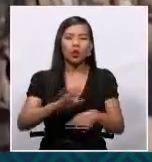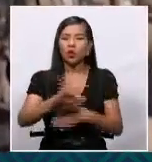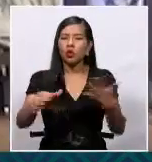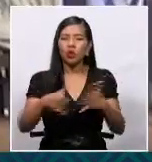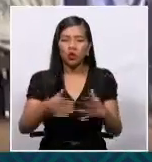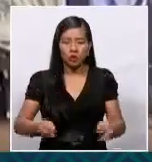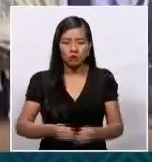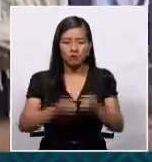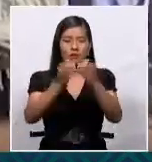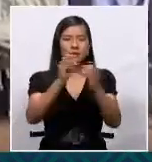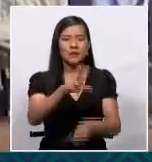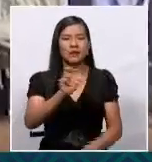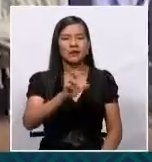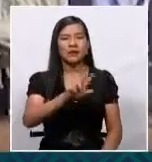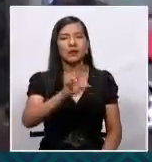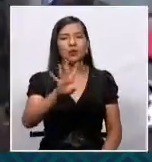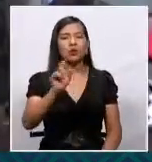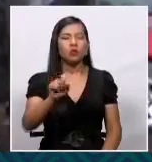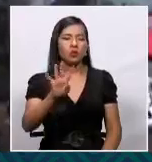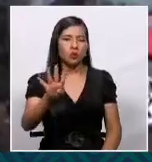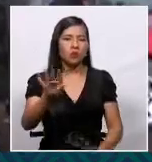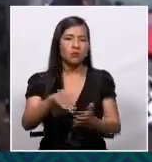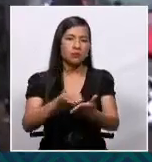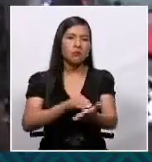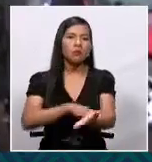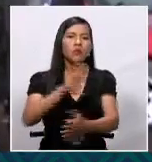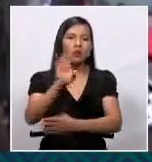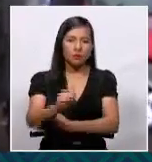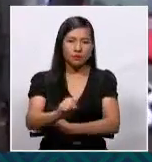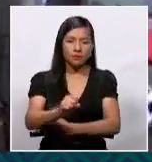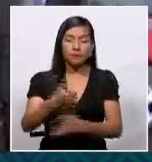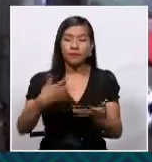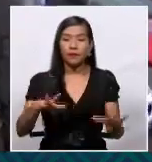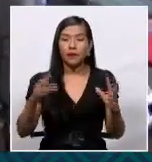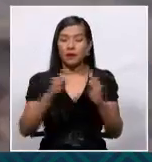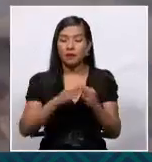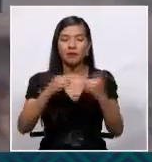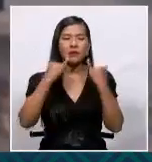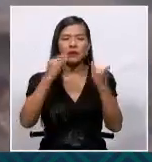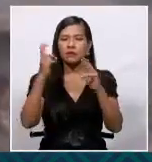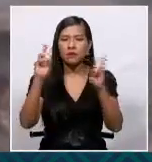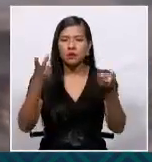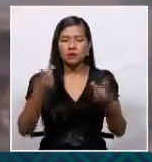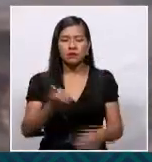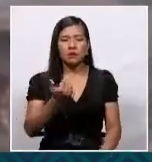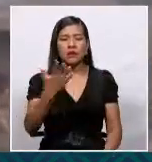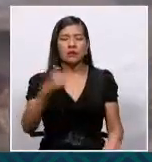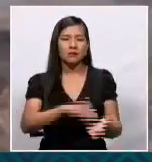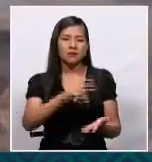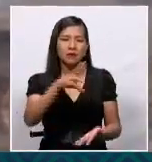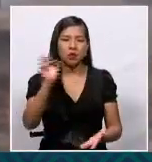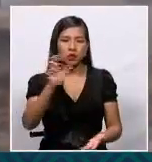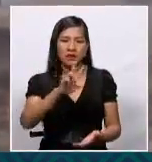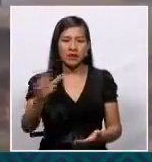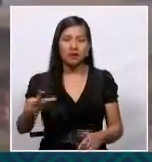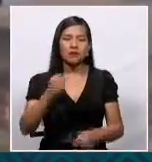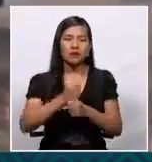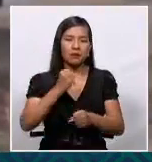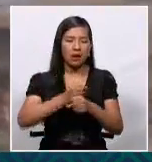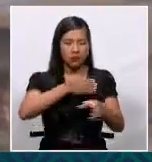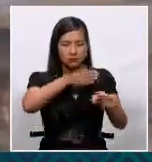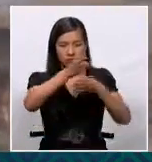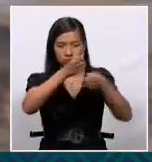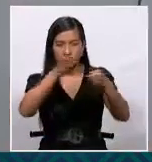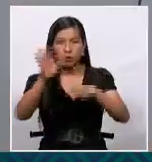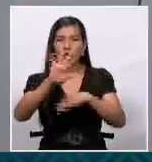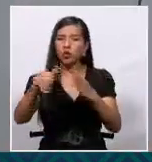totalizar 334.4 millones de bolivianos. Asimismo, se da a conocer que se realizaron 15.233 operativos en el